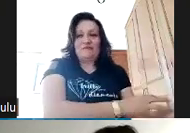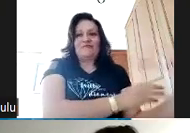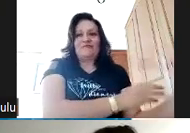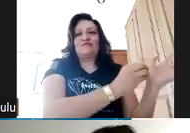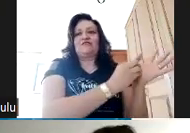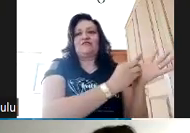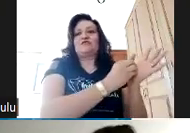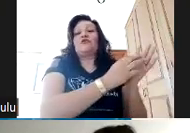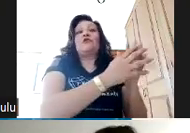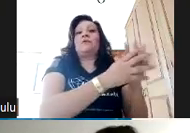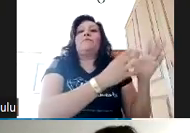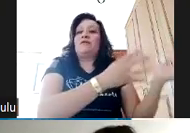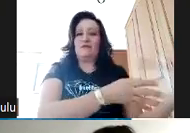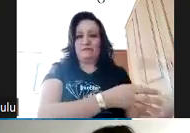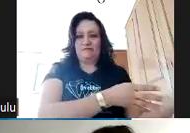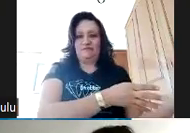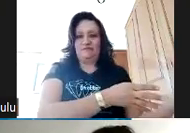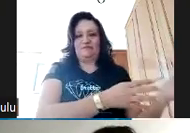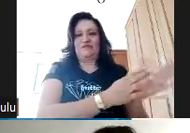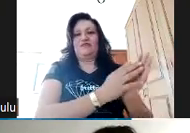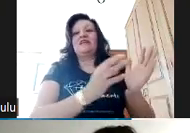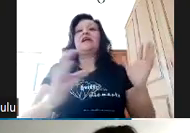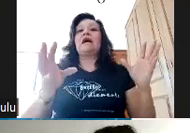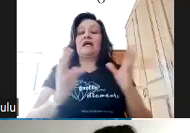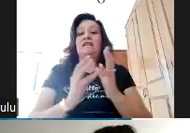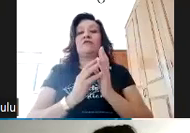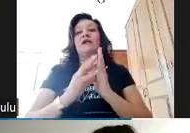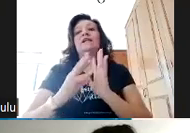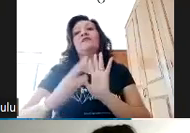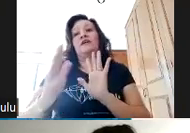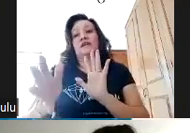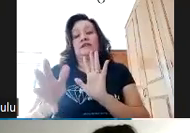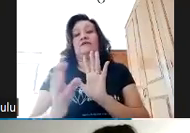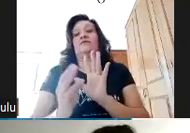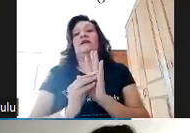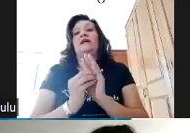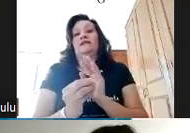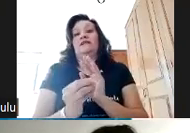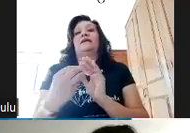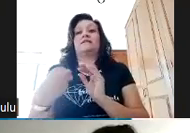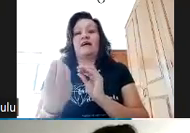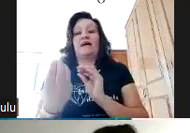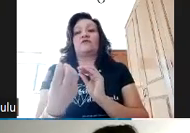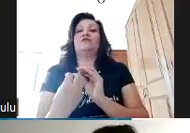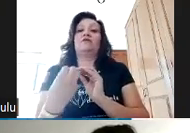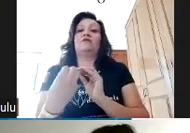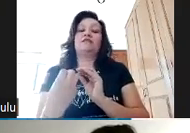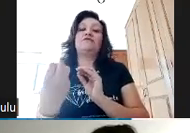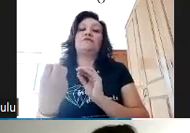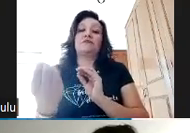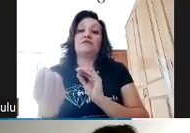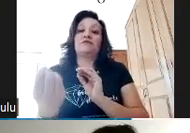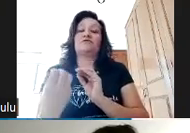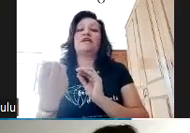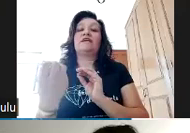comenté entonces todo lo ve malo Entonces igual de ayudarte con la gente que Estamos dándole